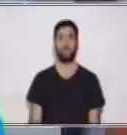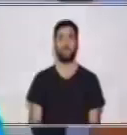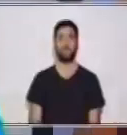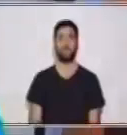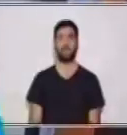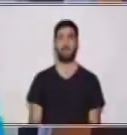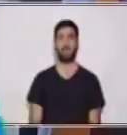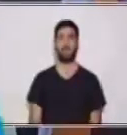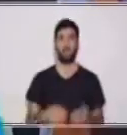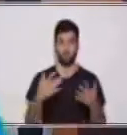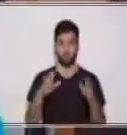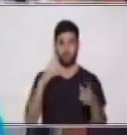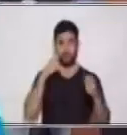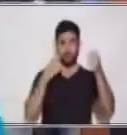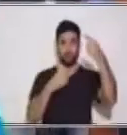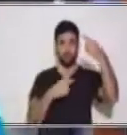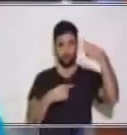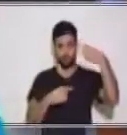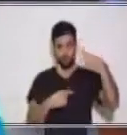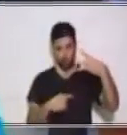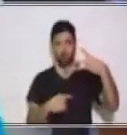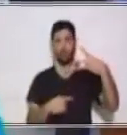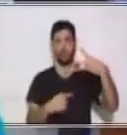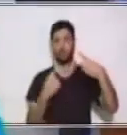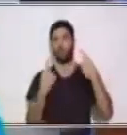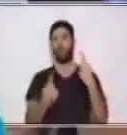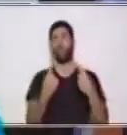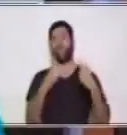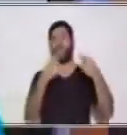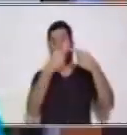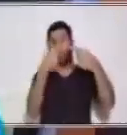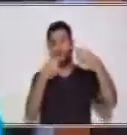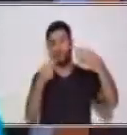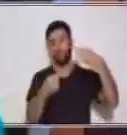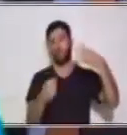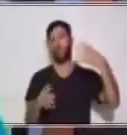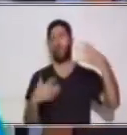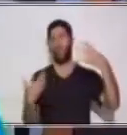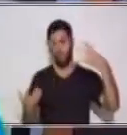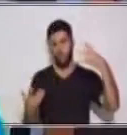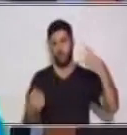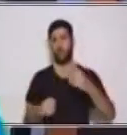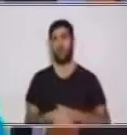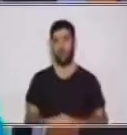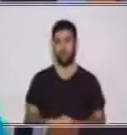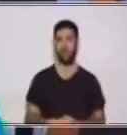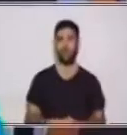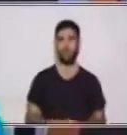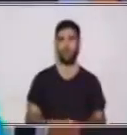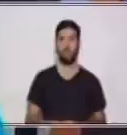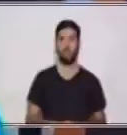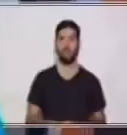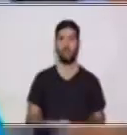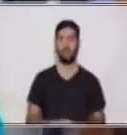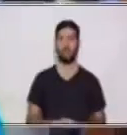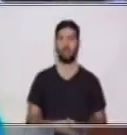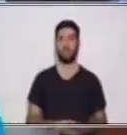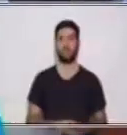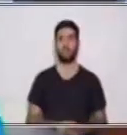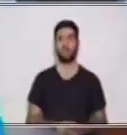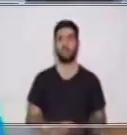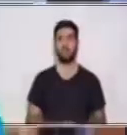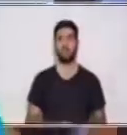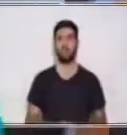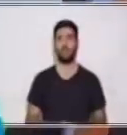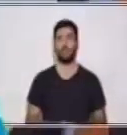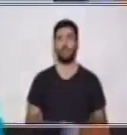¿A cuál de los tres consideras que pertenece a un triángulo rectángulo? ¿Al equilátero, al isósceles o al escaleno?